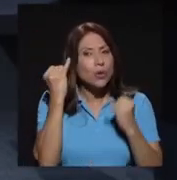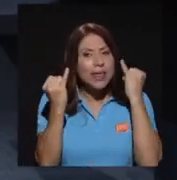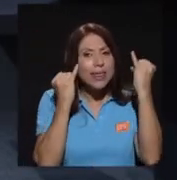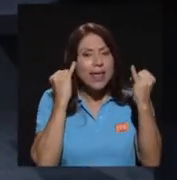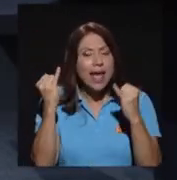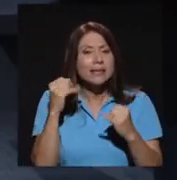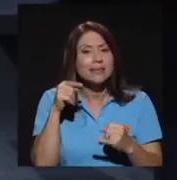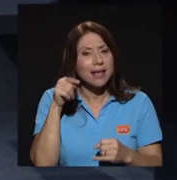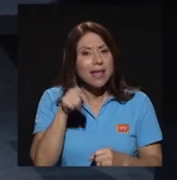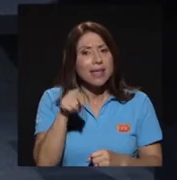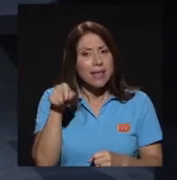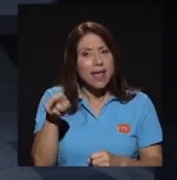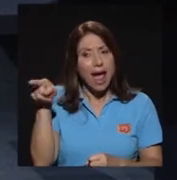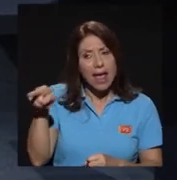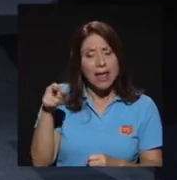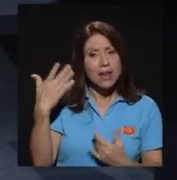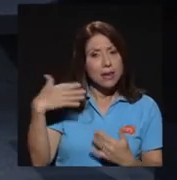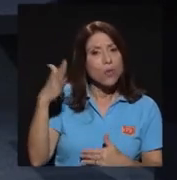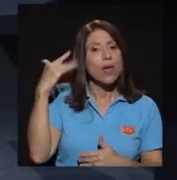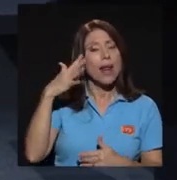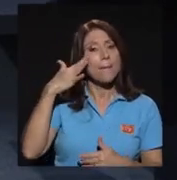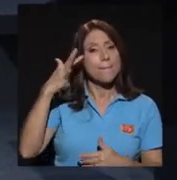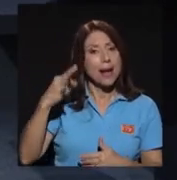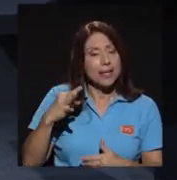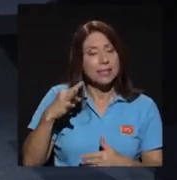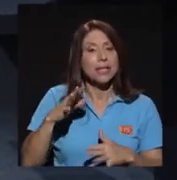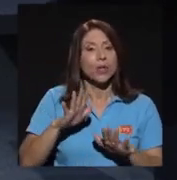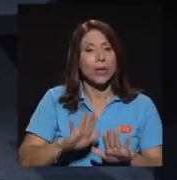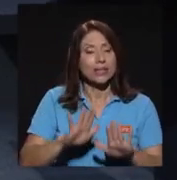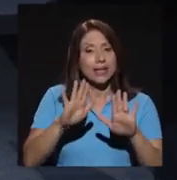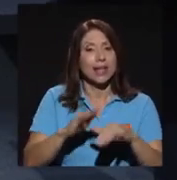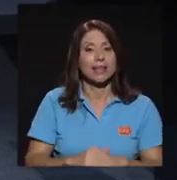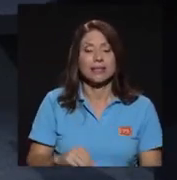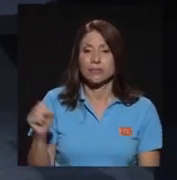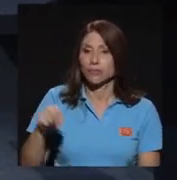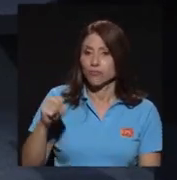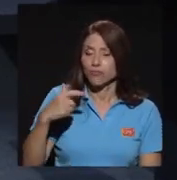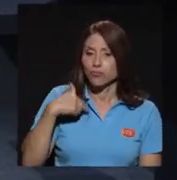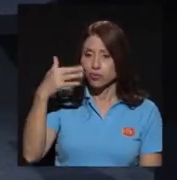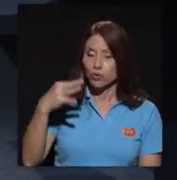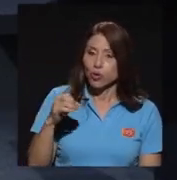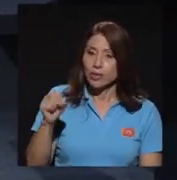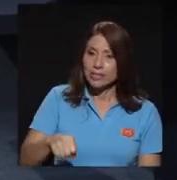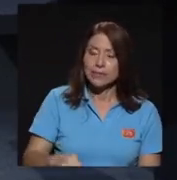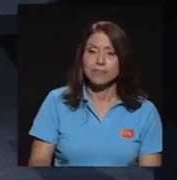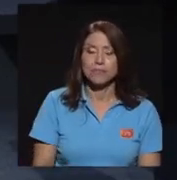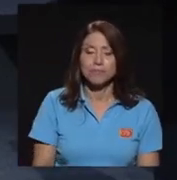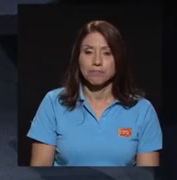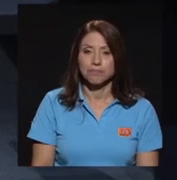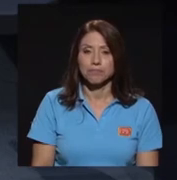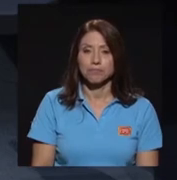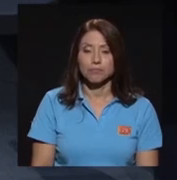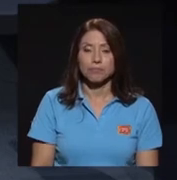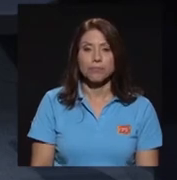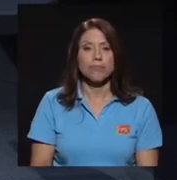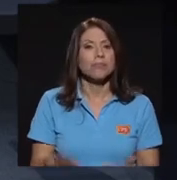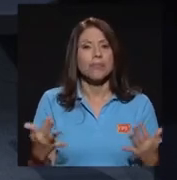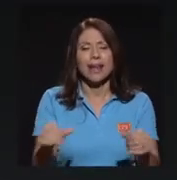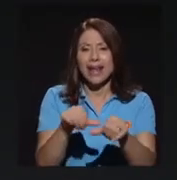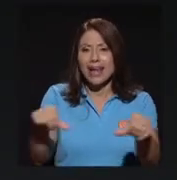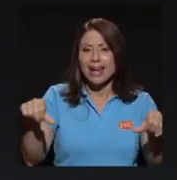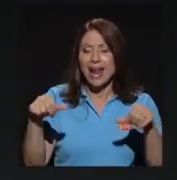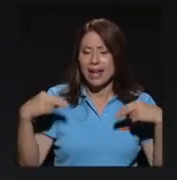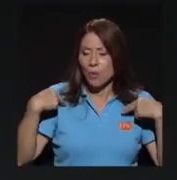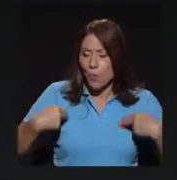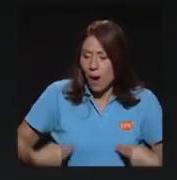parecido excelentes sí yo creo que sí y en el ámbito humano que cosas